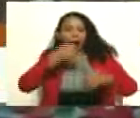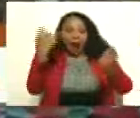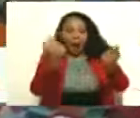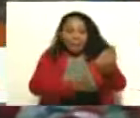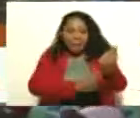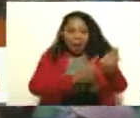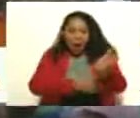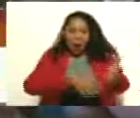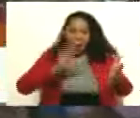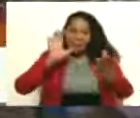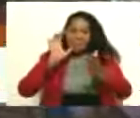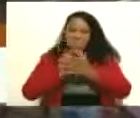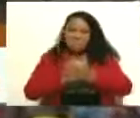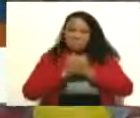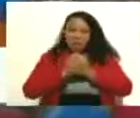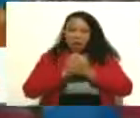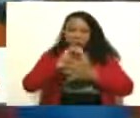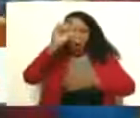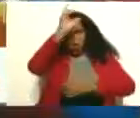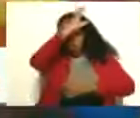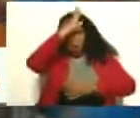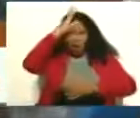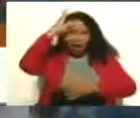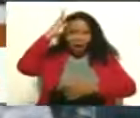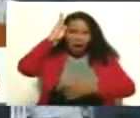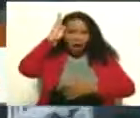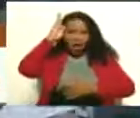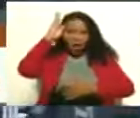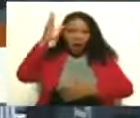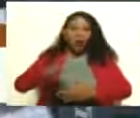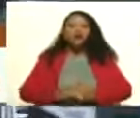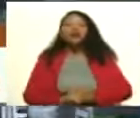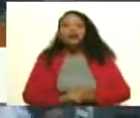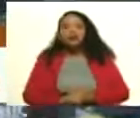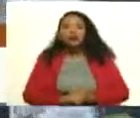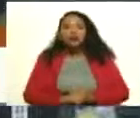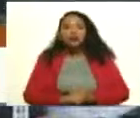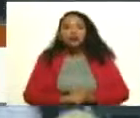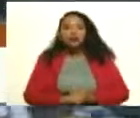nuestro amigo, Diosdado Cabello Rondón.